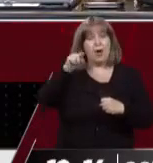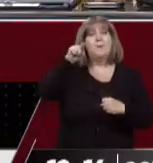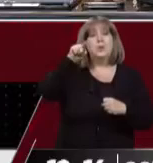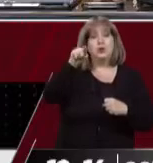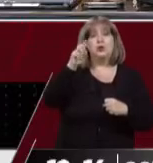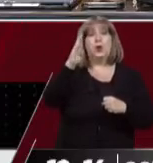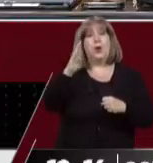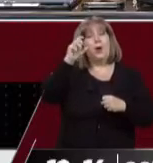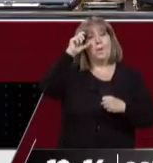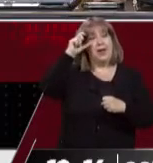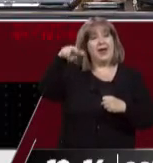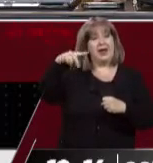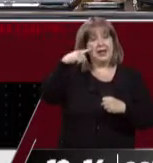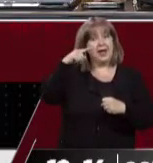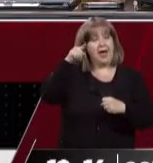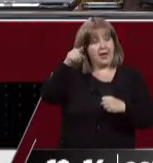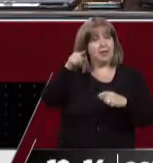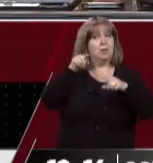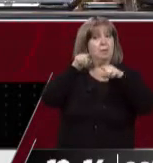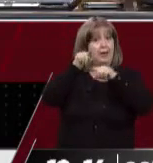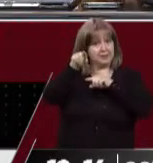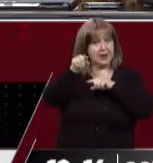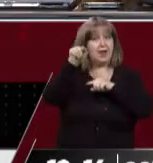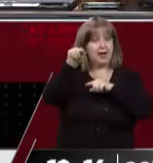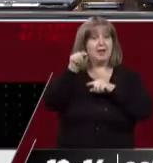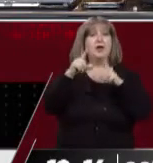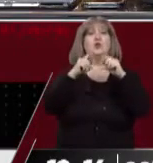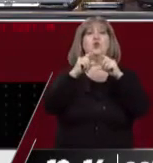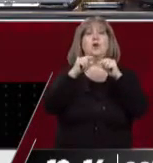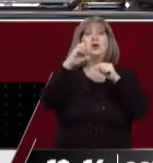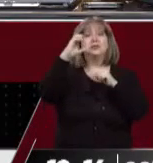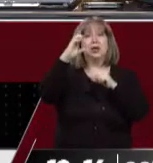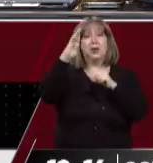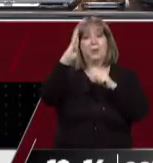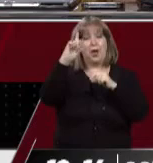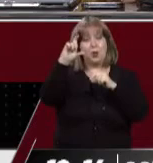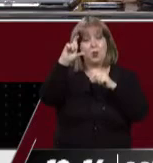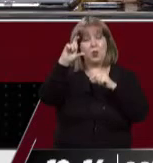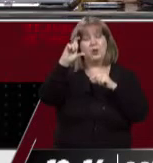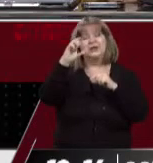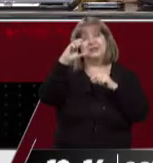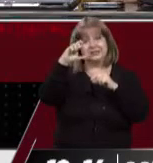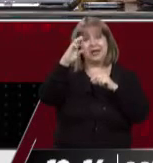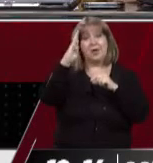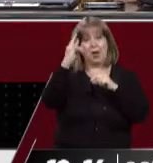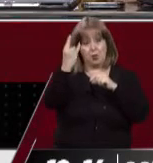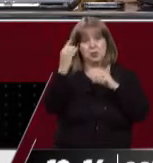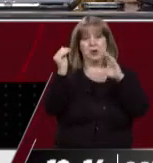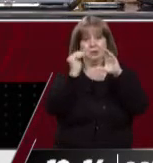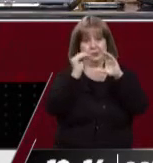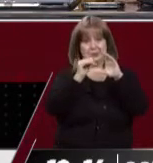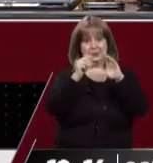grandes cosas. Así que tenemos fe de que esto se va a conseguir. Gracias a los dos, Solange, Seba, gracias a los dos en serio por esta comunicación.